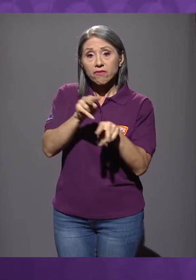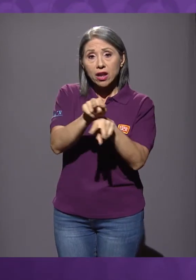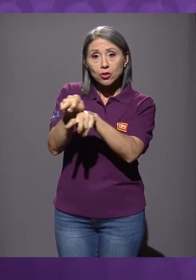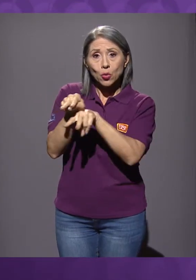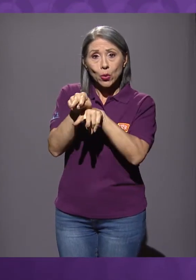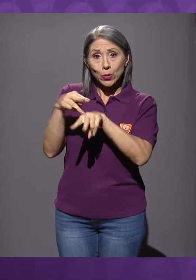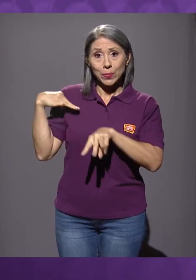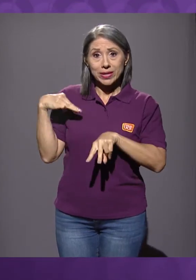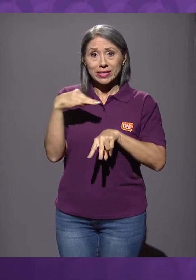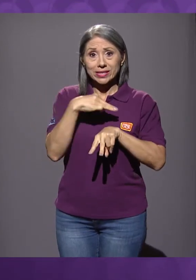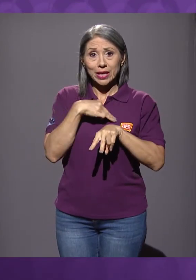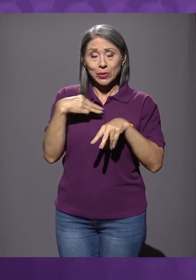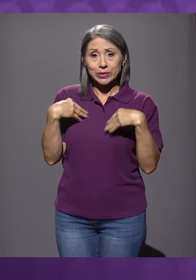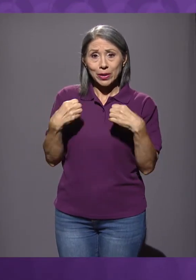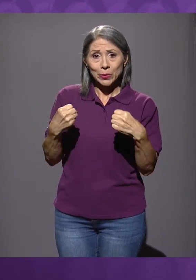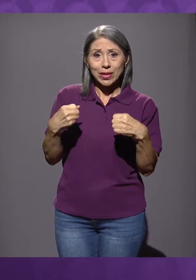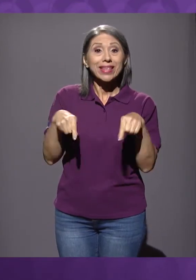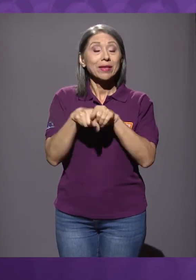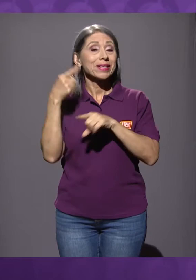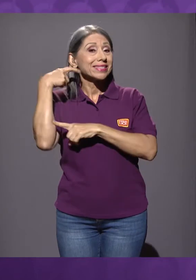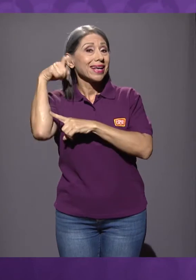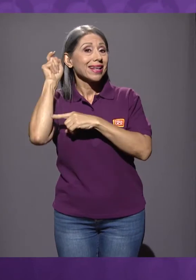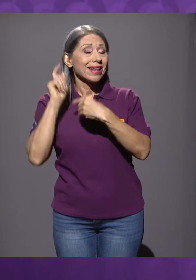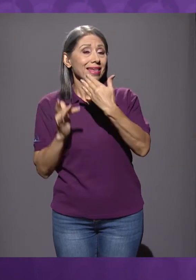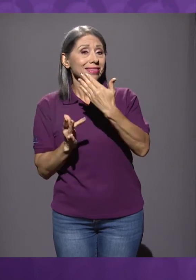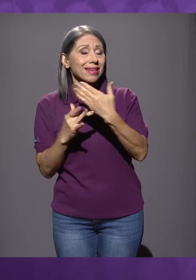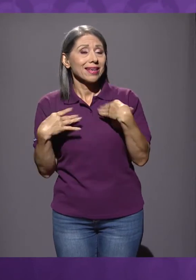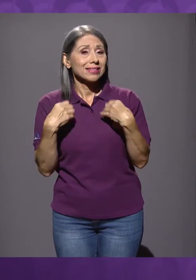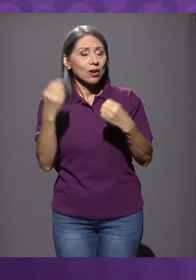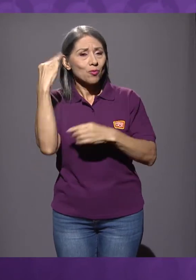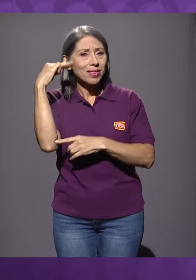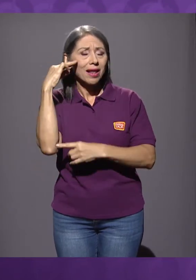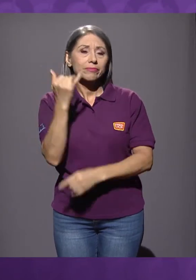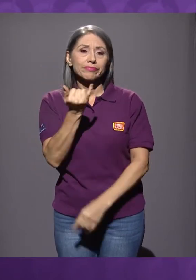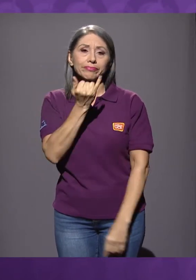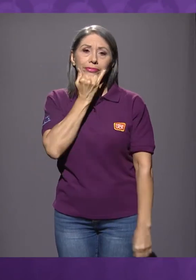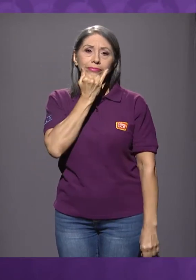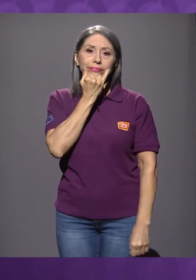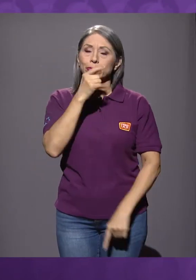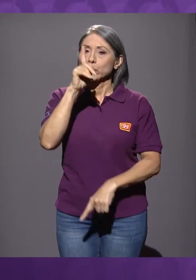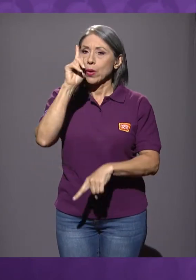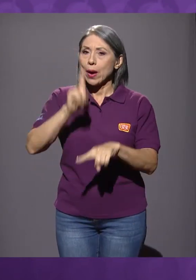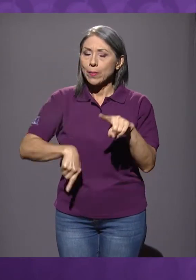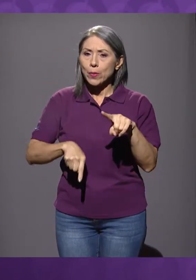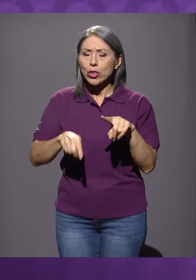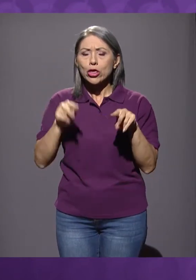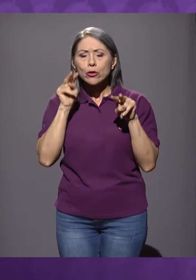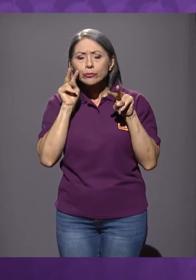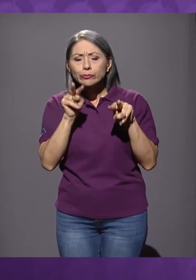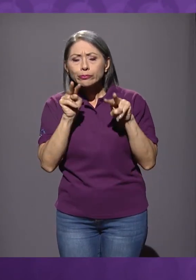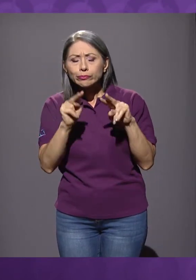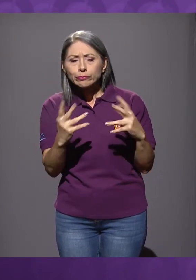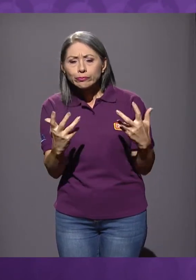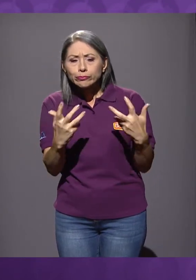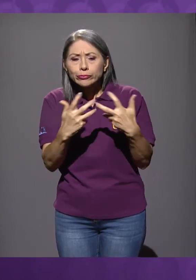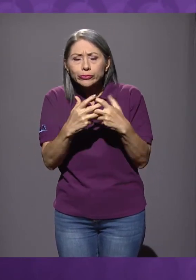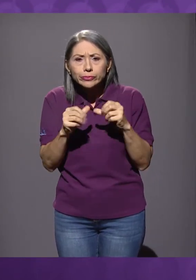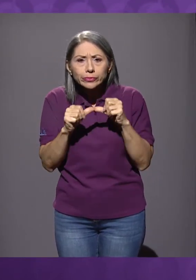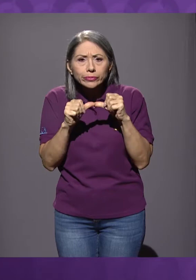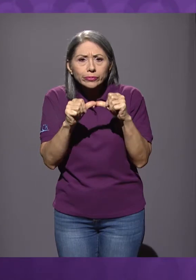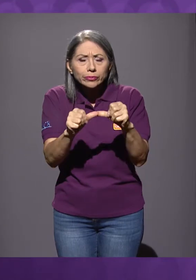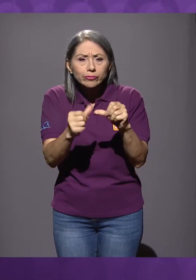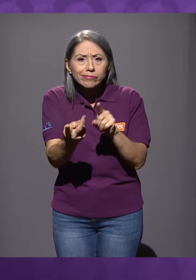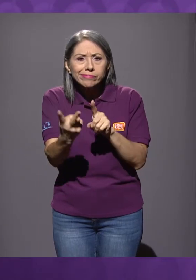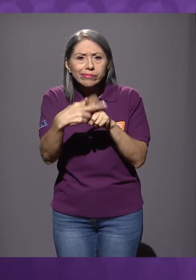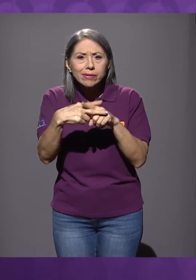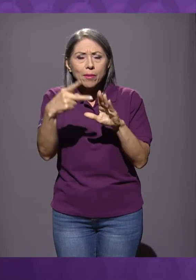Salud, y la Secretaría Técnica de Salud Mental ha fallado, ¿verdad?, en lograr darle seguimiento a esa política. Y eso que estás